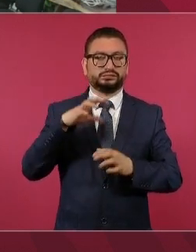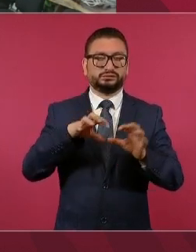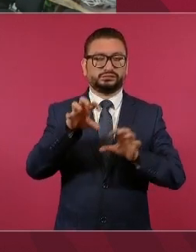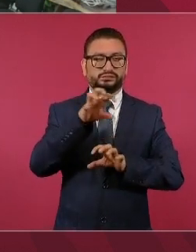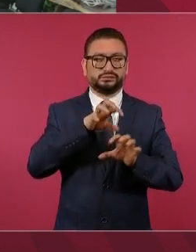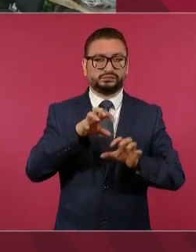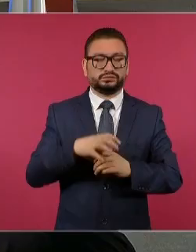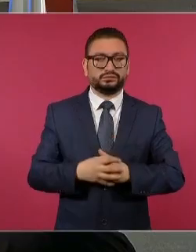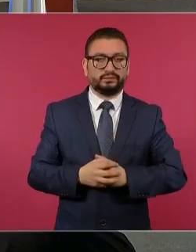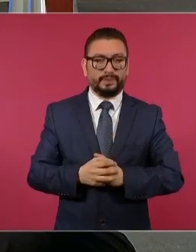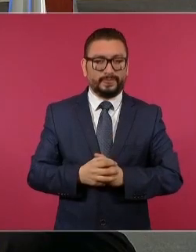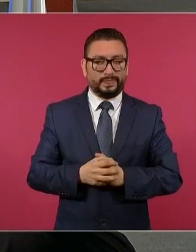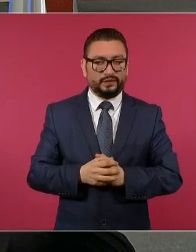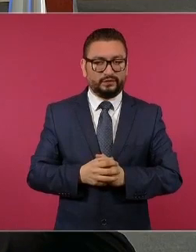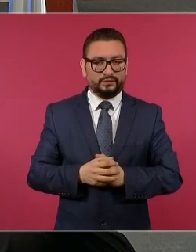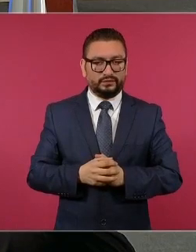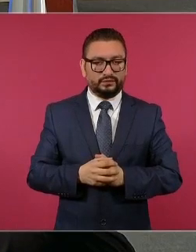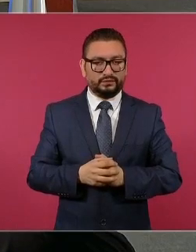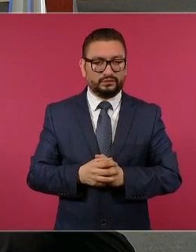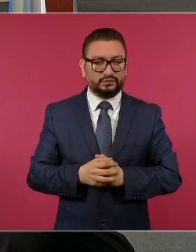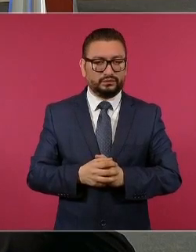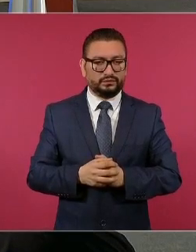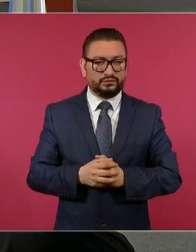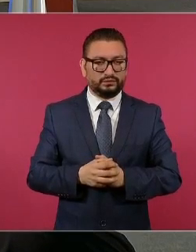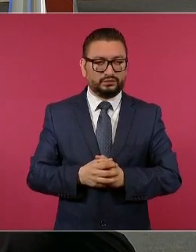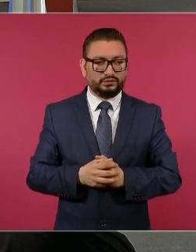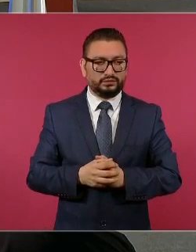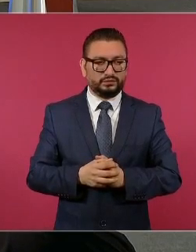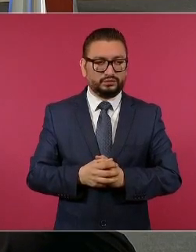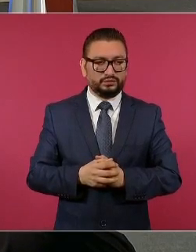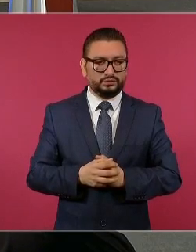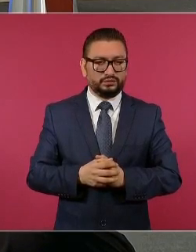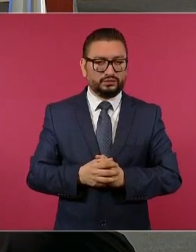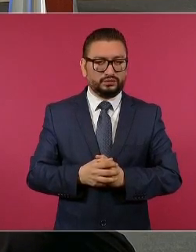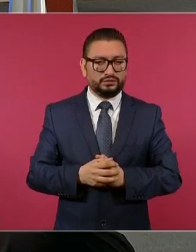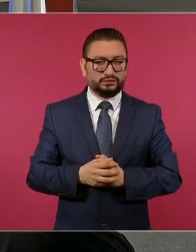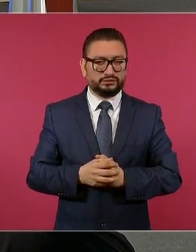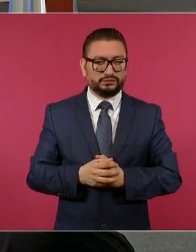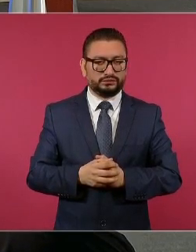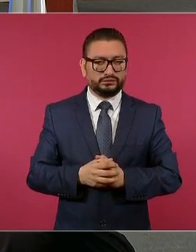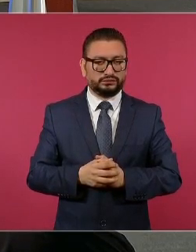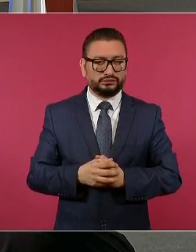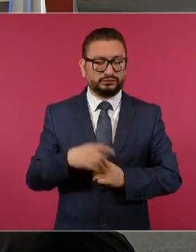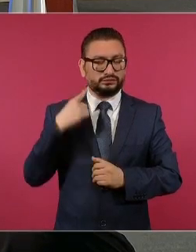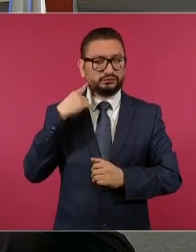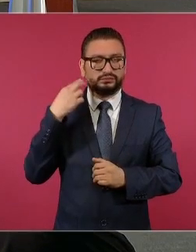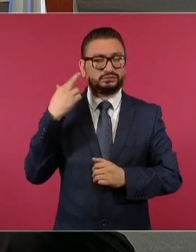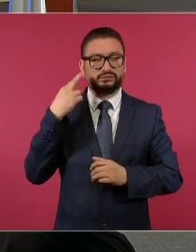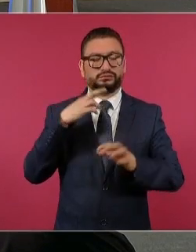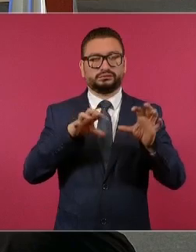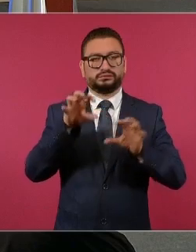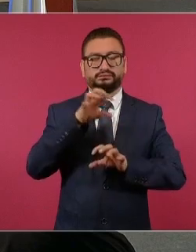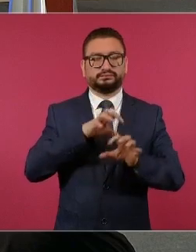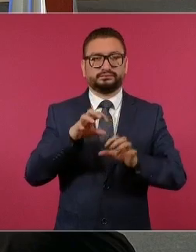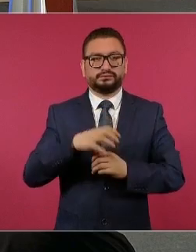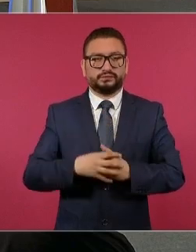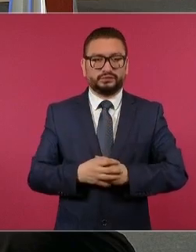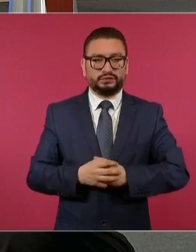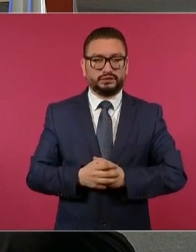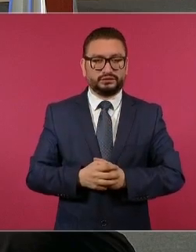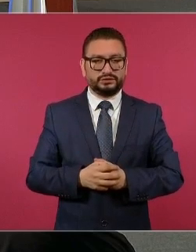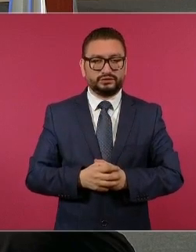prácticamente ubicados a través de nuestra plataforma GestaSIS, con comunicación con cónsules, con embajadores, con hoteles,